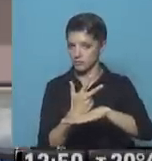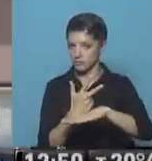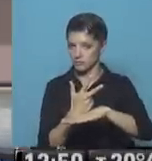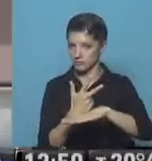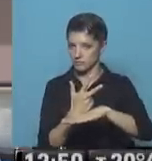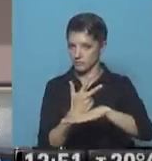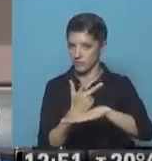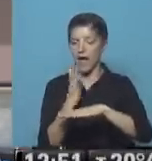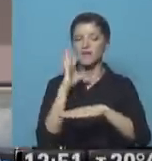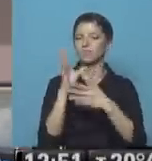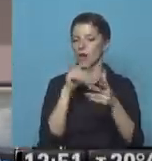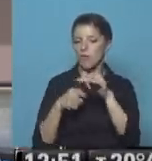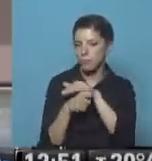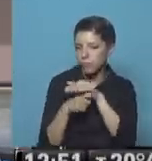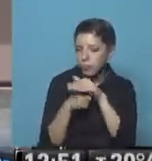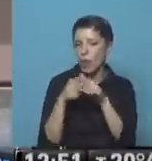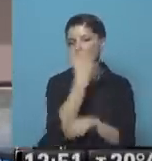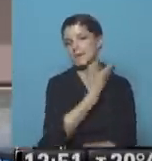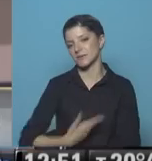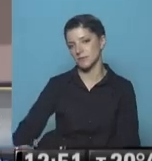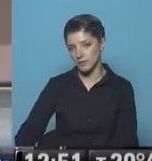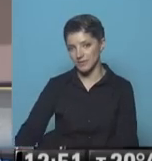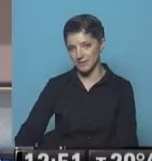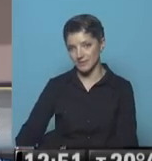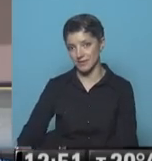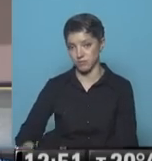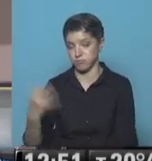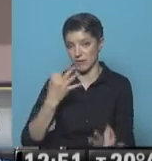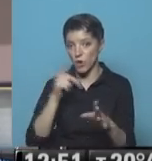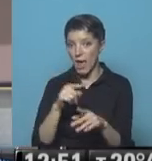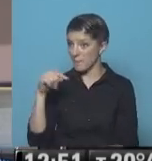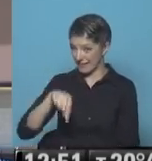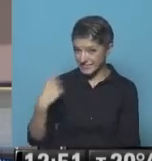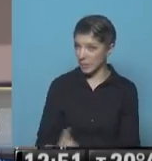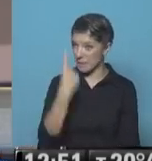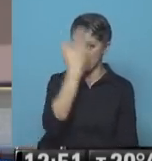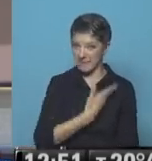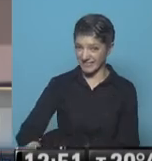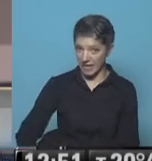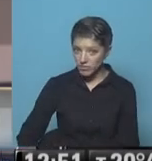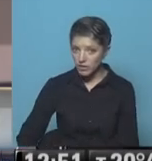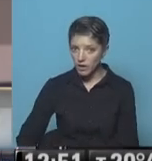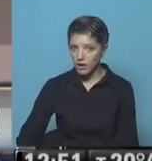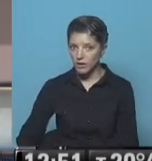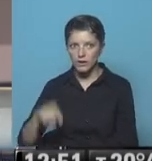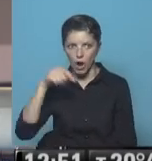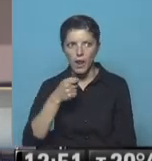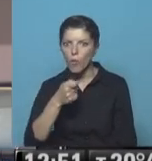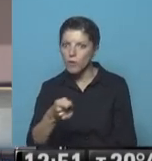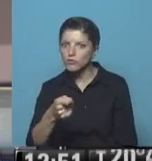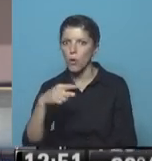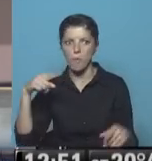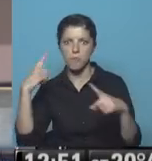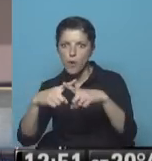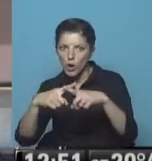trama corrupta con los presidentes que es bastante singular, o sea, no es el primer presidente que está siendo enjuiciado por